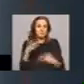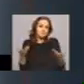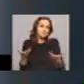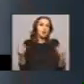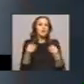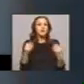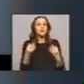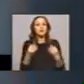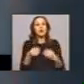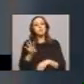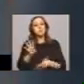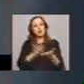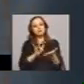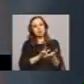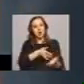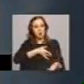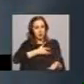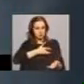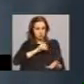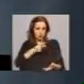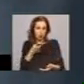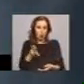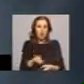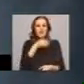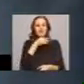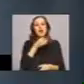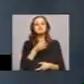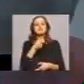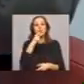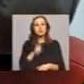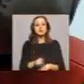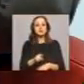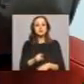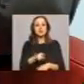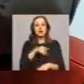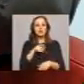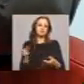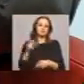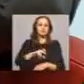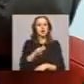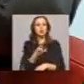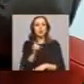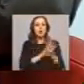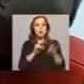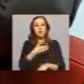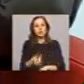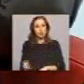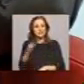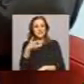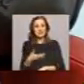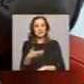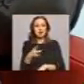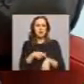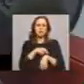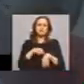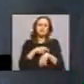cuarta novela de Arturo Andrade. Hablamos de la vuelta de Arturo Andrade de Europa en 1947. Estuve mucho tiempo sin escribir una